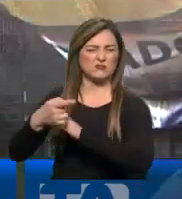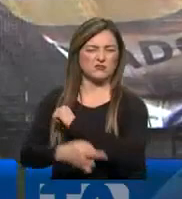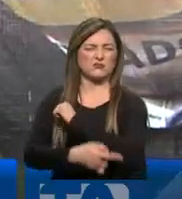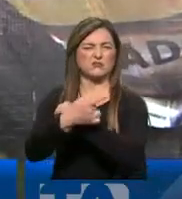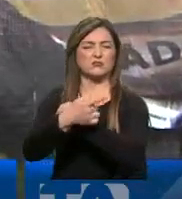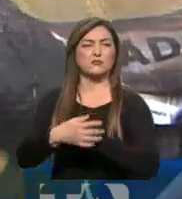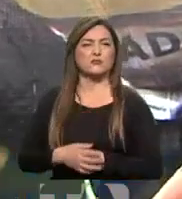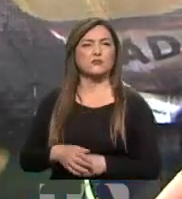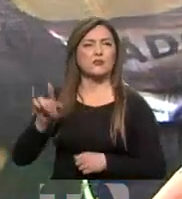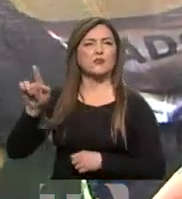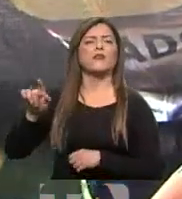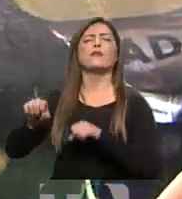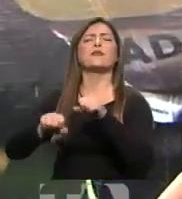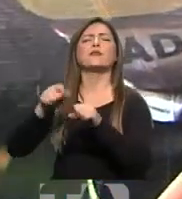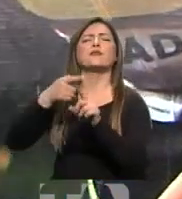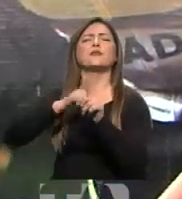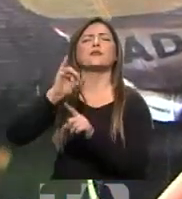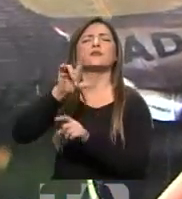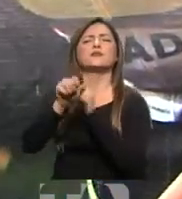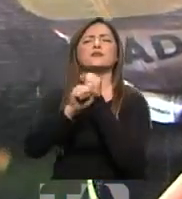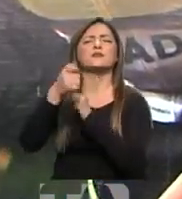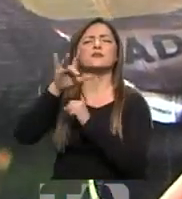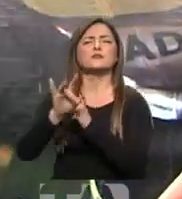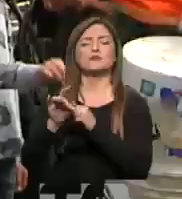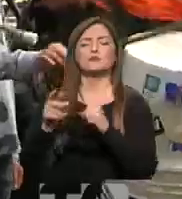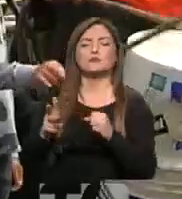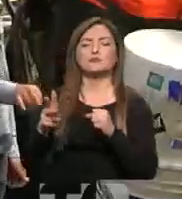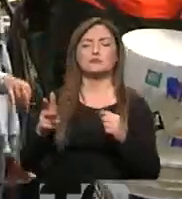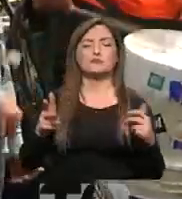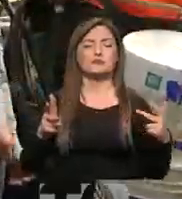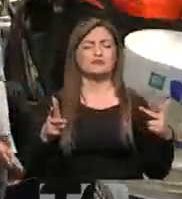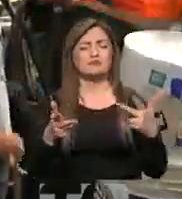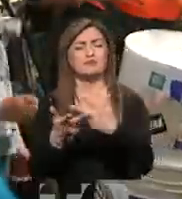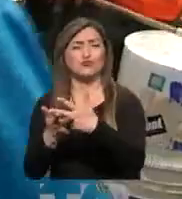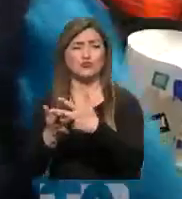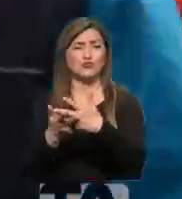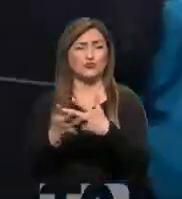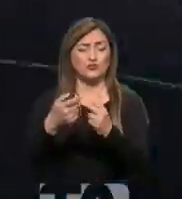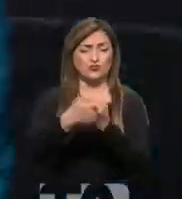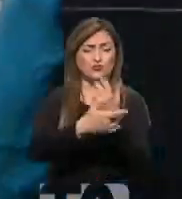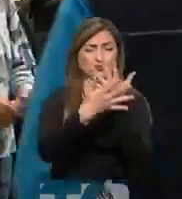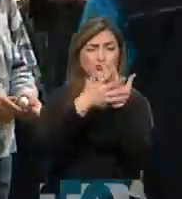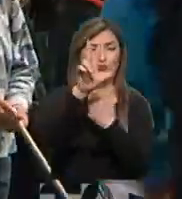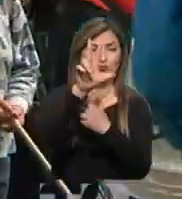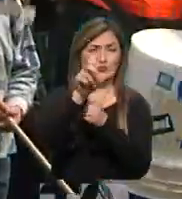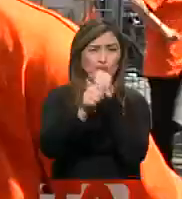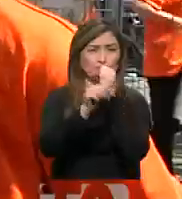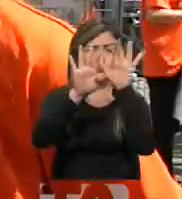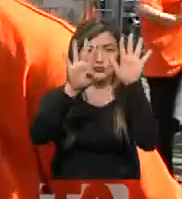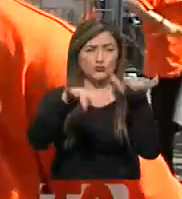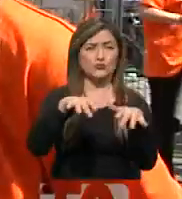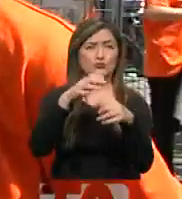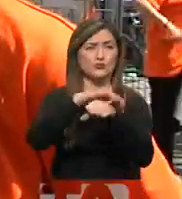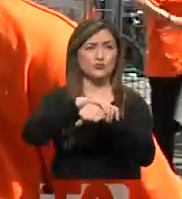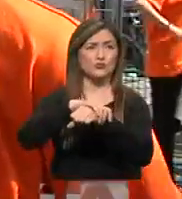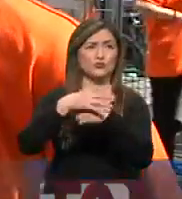ocasionado. Felipe Endara fue atropellado en julio de 2018. El responsable fue sentenciado a 3 años y 9 meses de prisión. Pero lo que